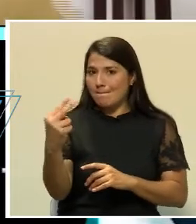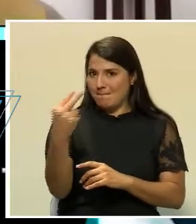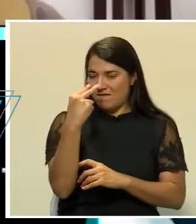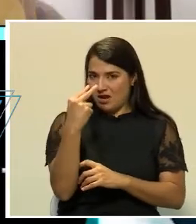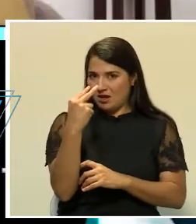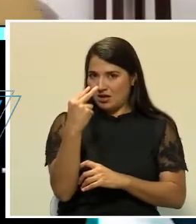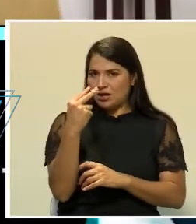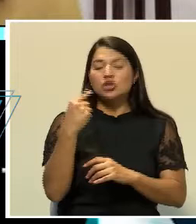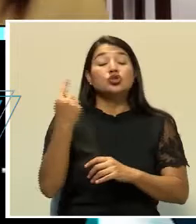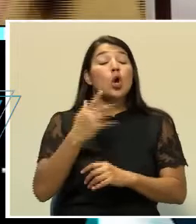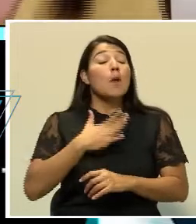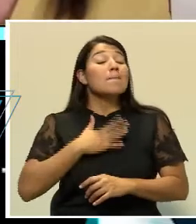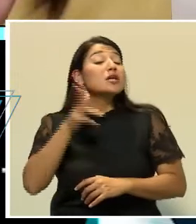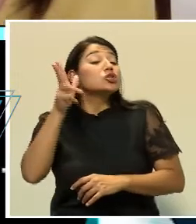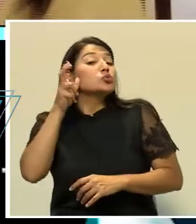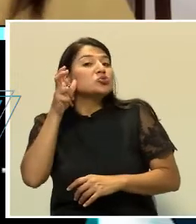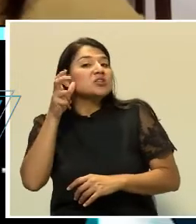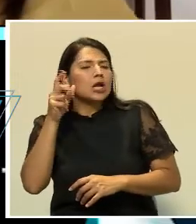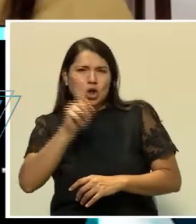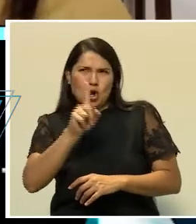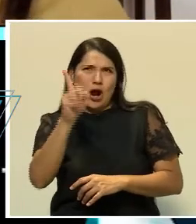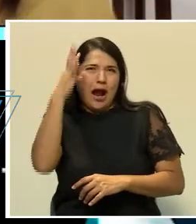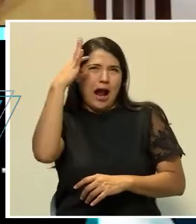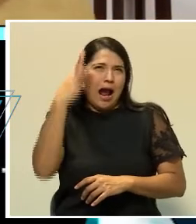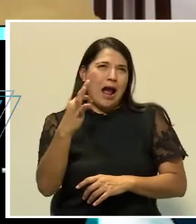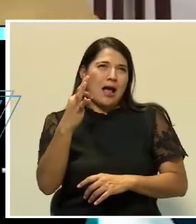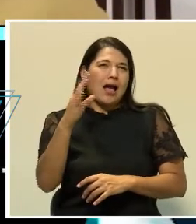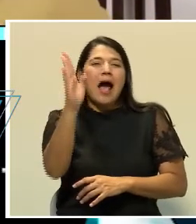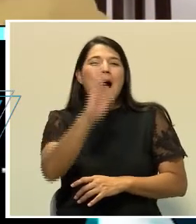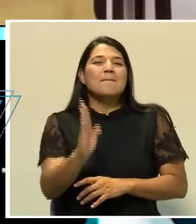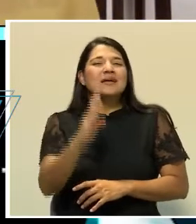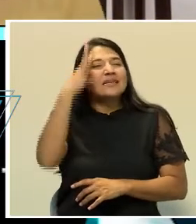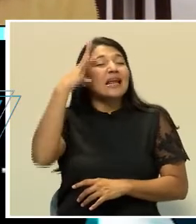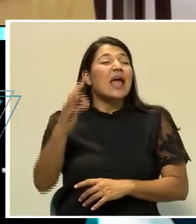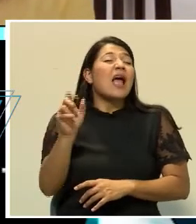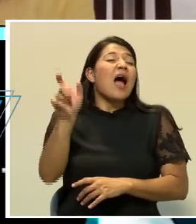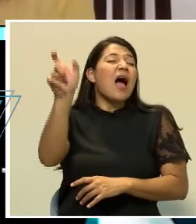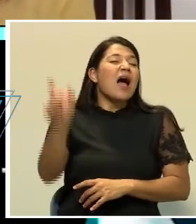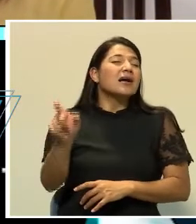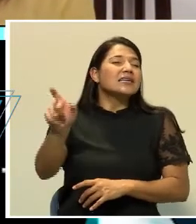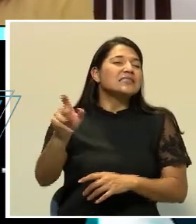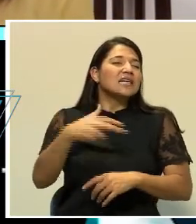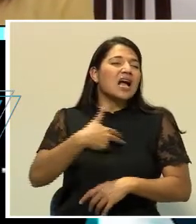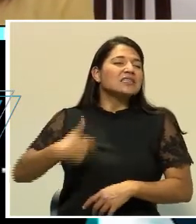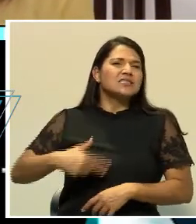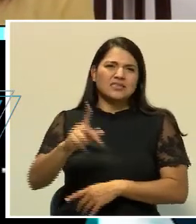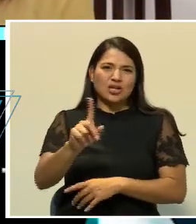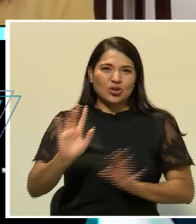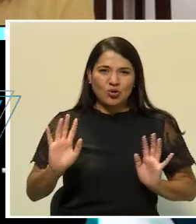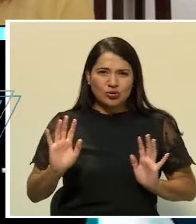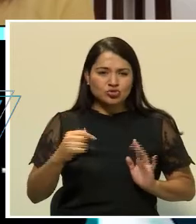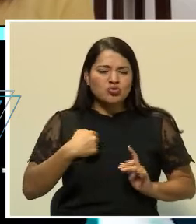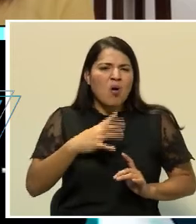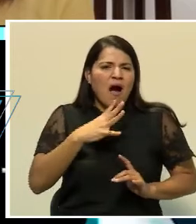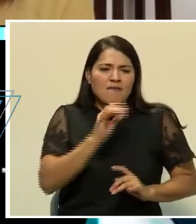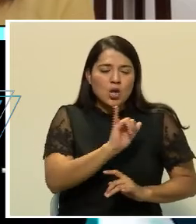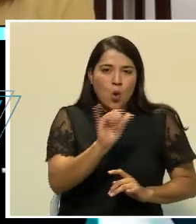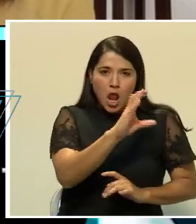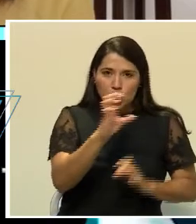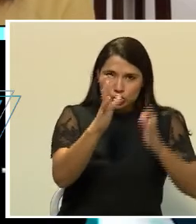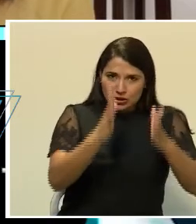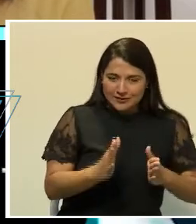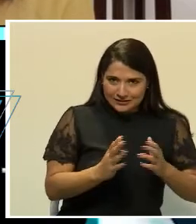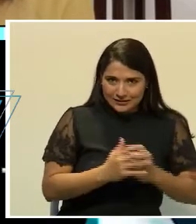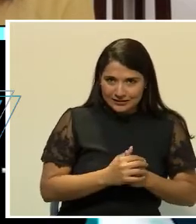china, porque sueno como tica, es más, sueno como porteña. y pues realmente uno